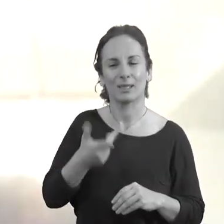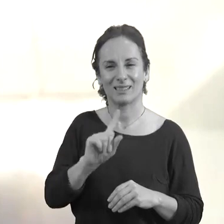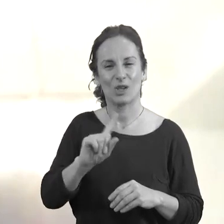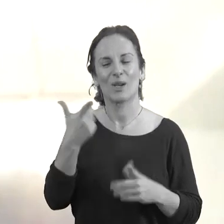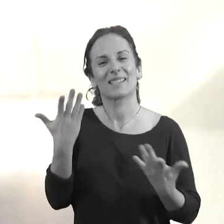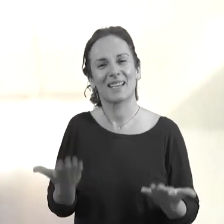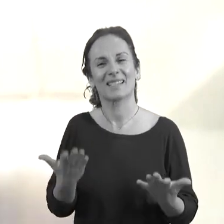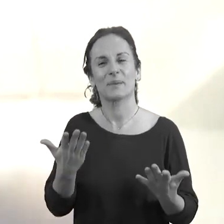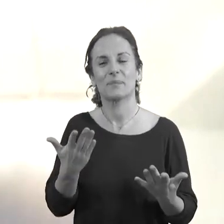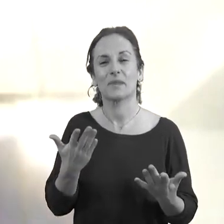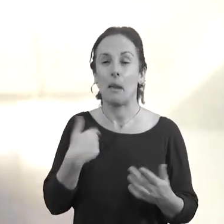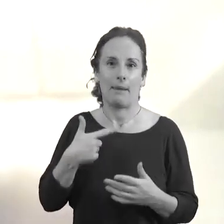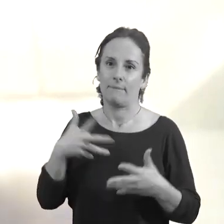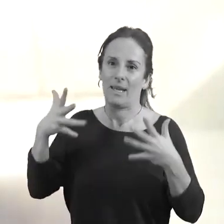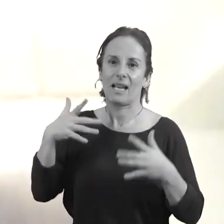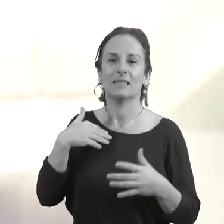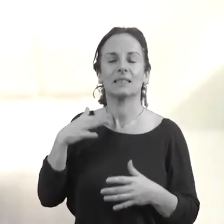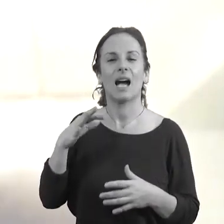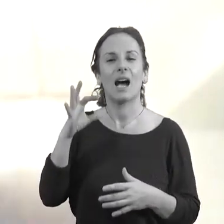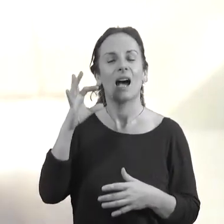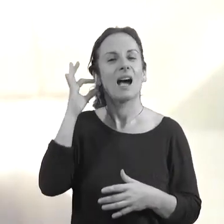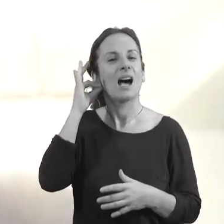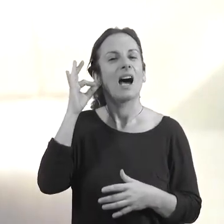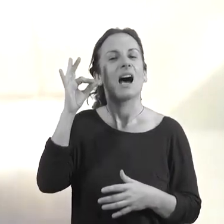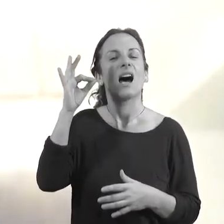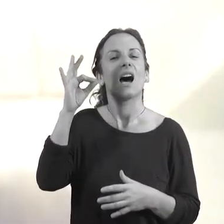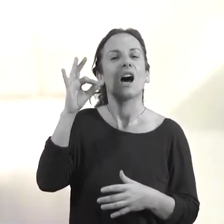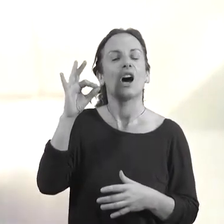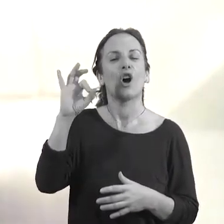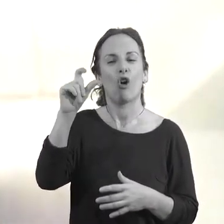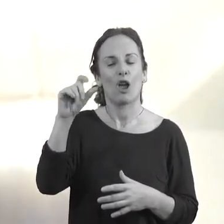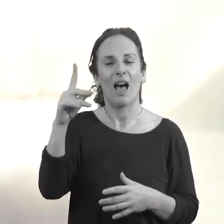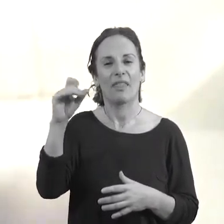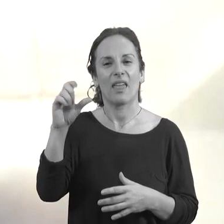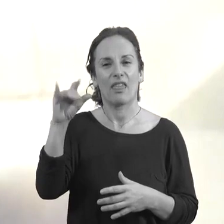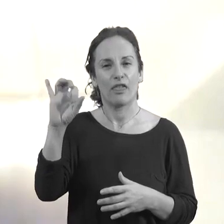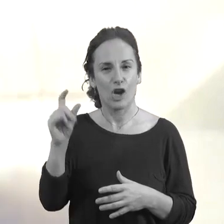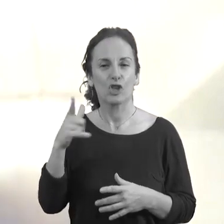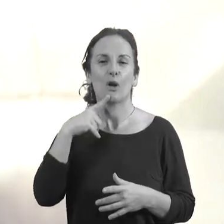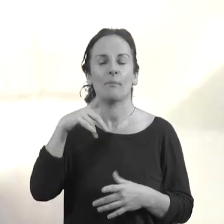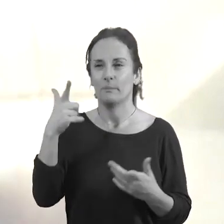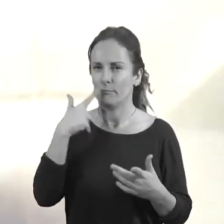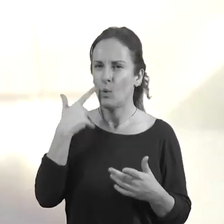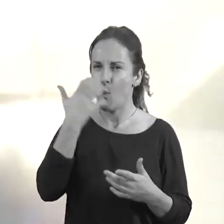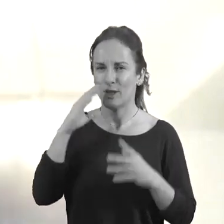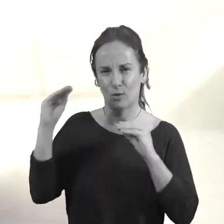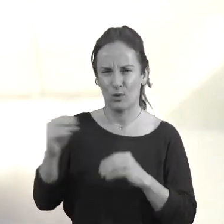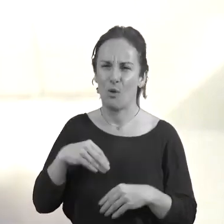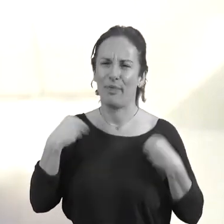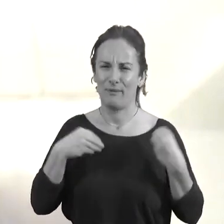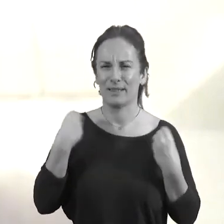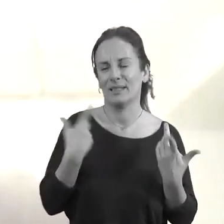por ejemplo, Olga de Dios, que sí que tiene el monstruo rosa, el pájaro amarillo, ¿no? Tiene diferentes cuentos que sí que son más divertidos, pero luego te encuentras